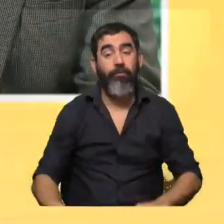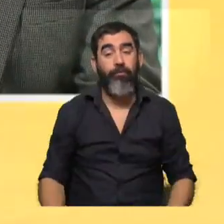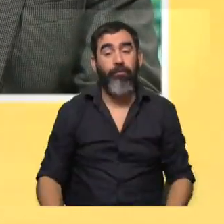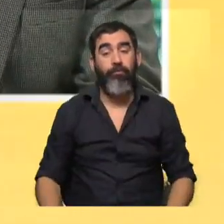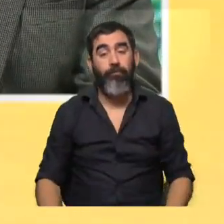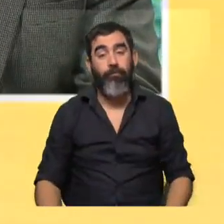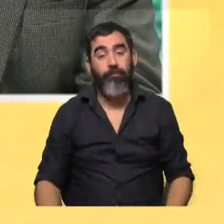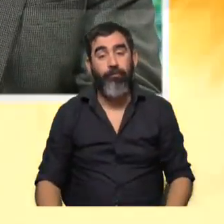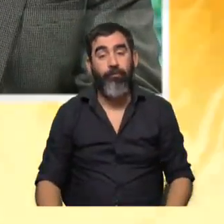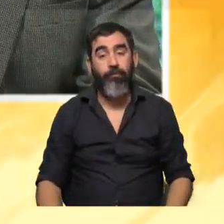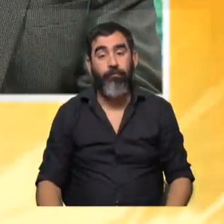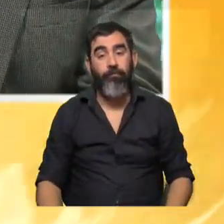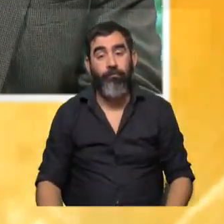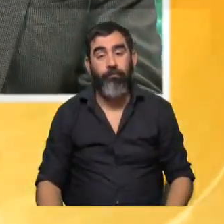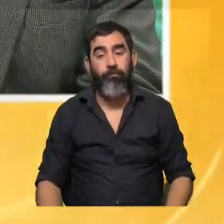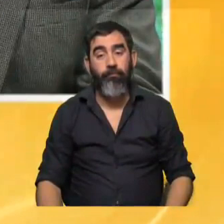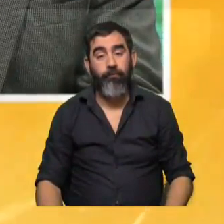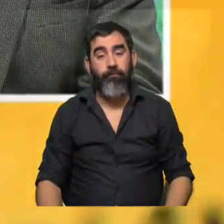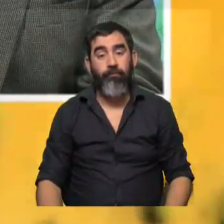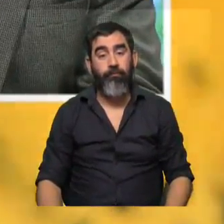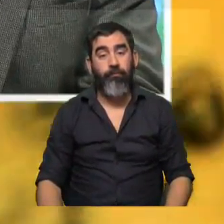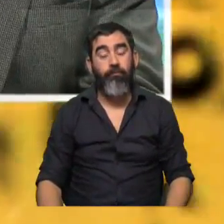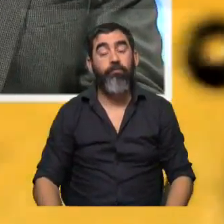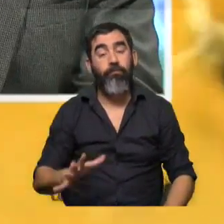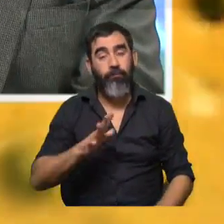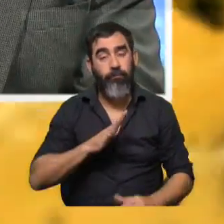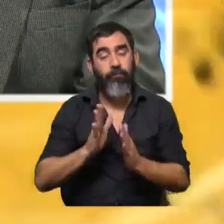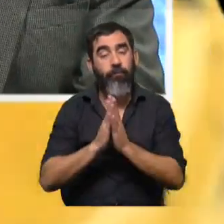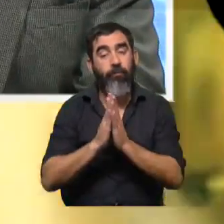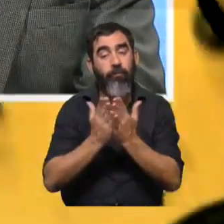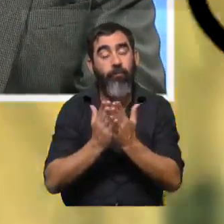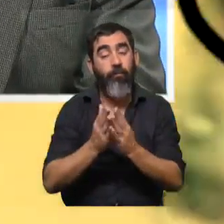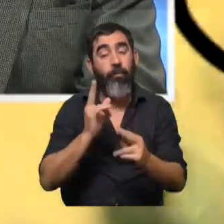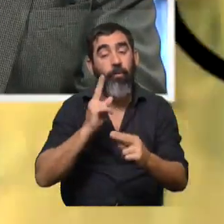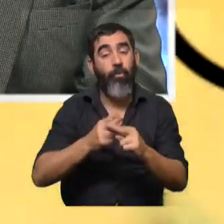ahí terminó, digamos, con un libro que se llama el